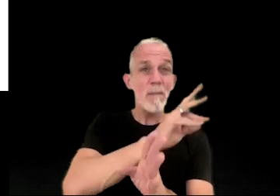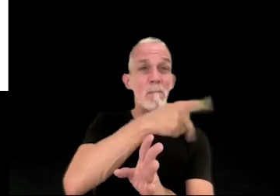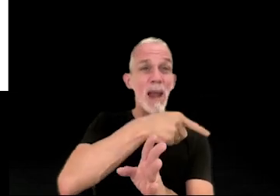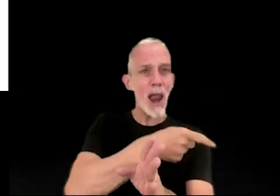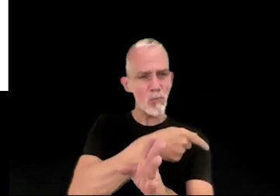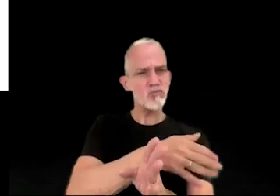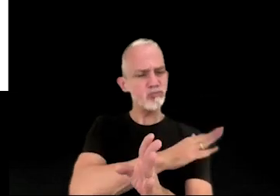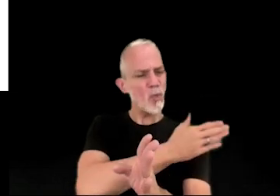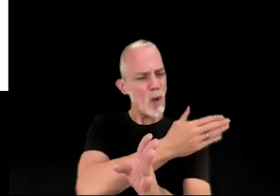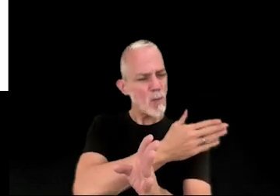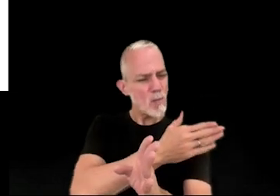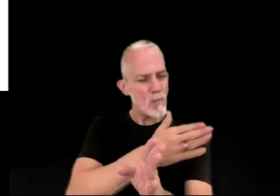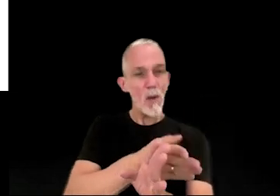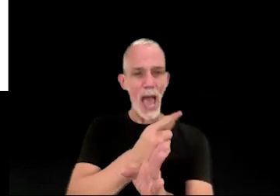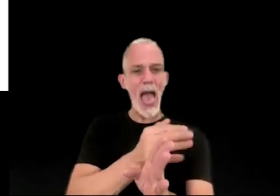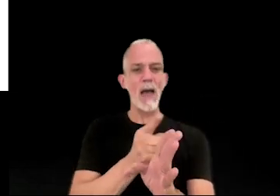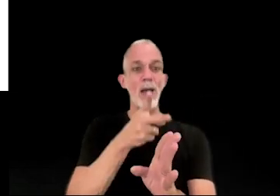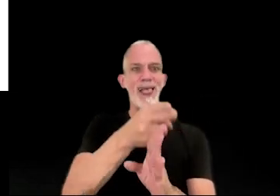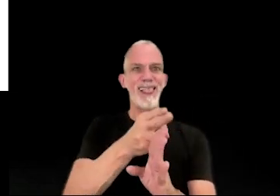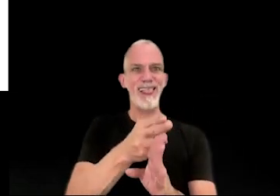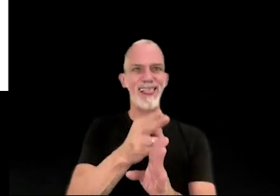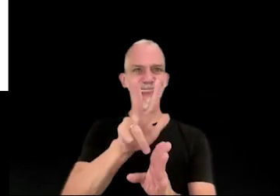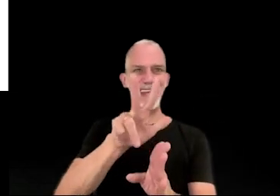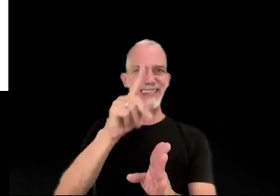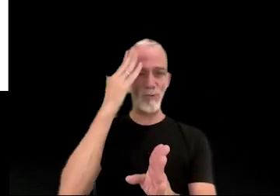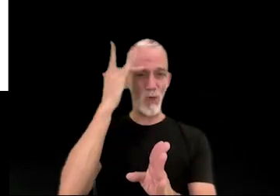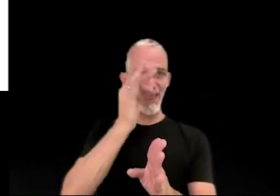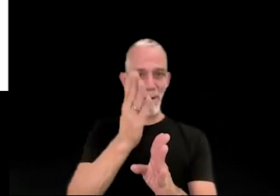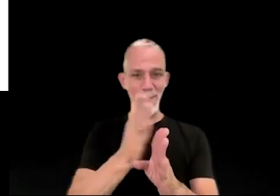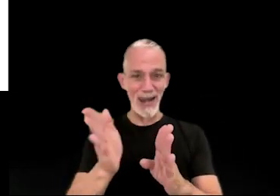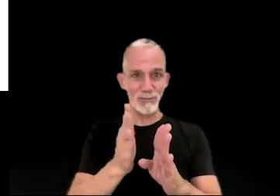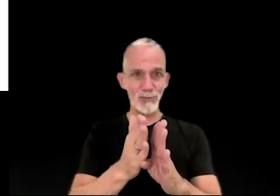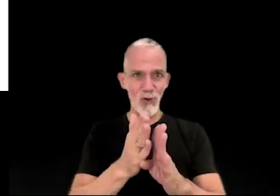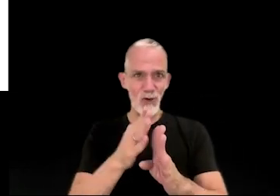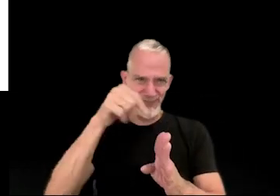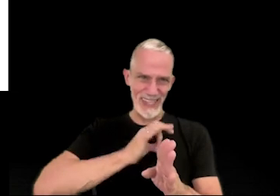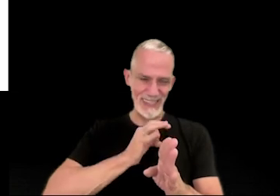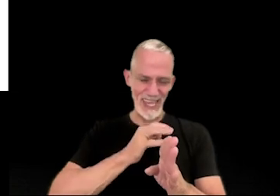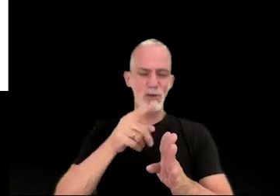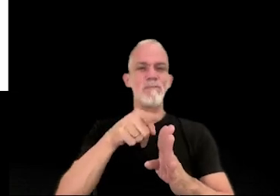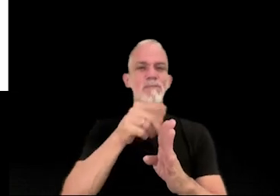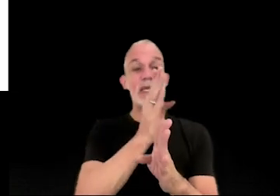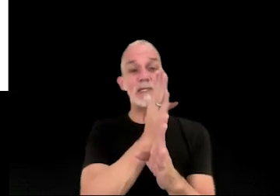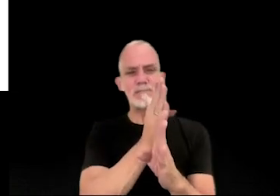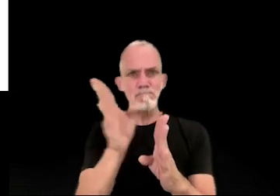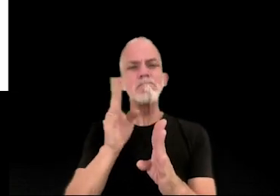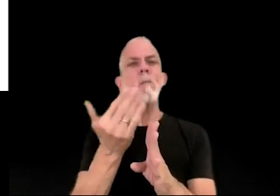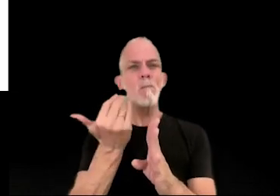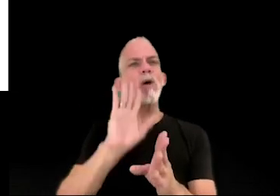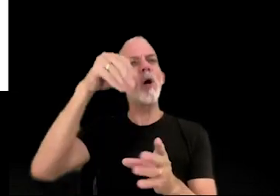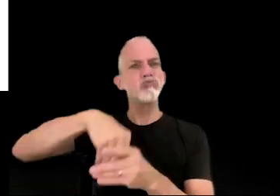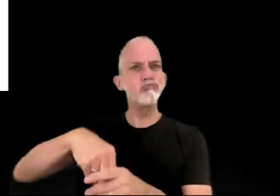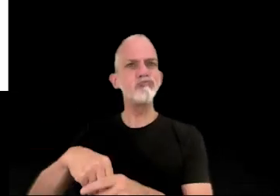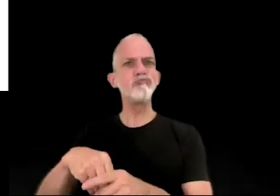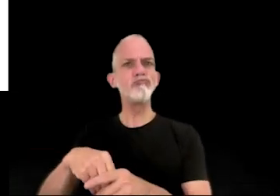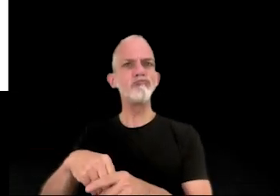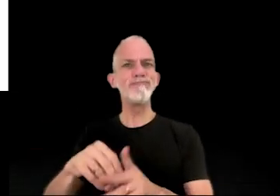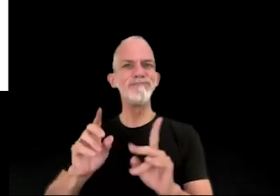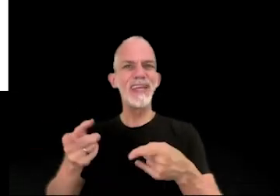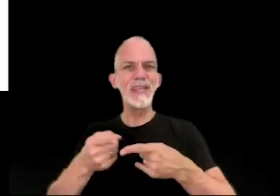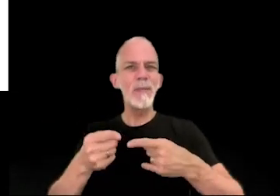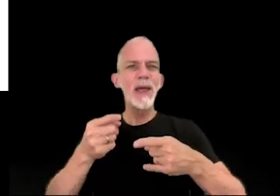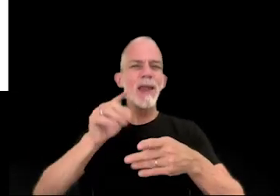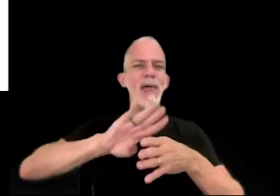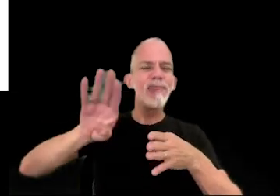nos remite al corte que se realiza con el 31 de marzo del 2024. Y también podrían llegar a incorporarse obligaciones que hubieran